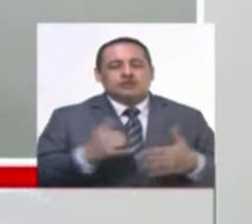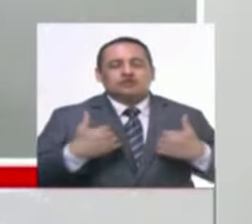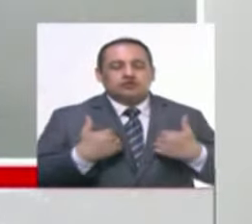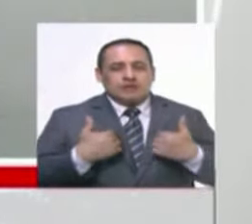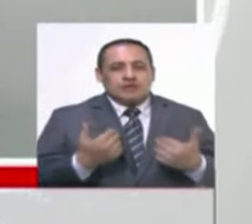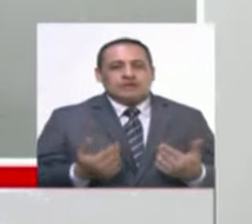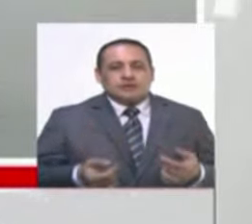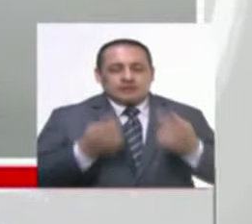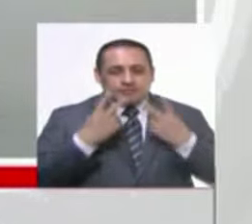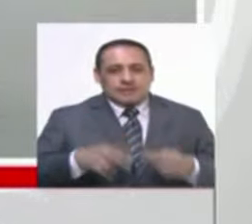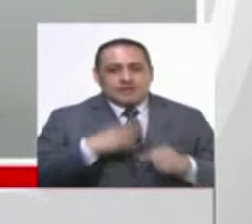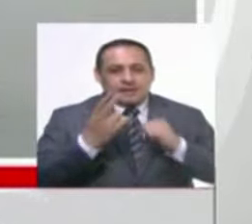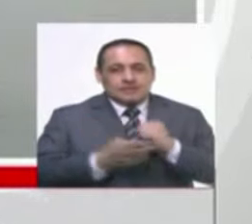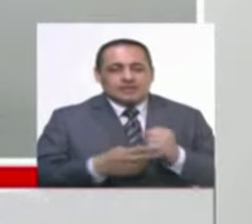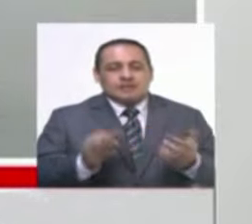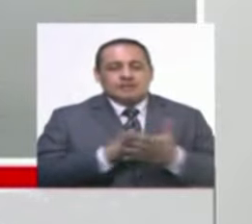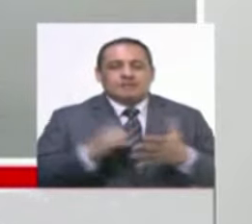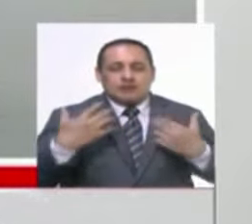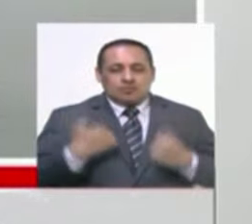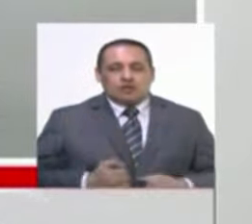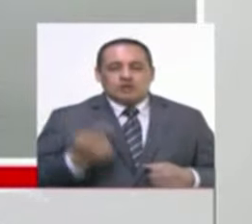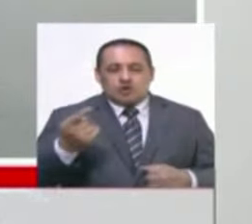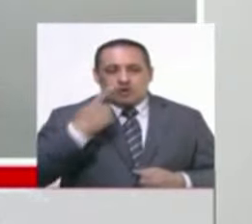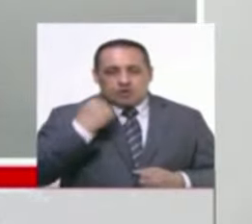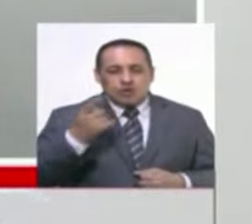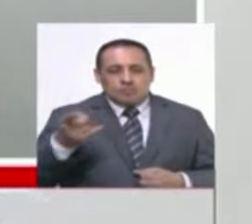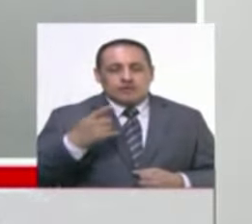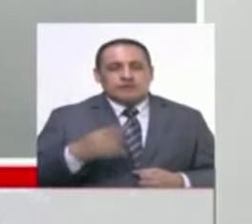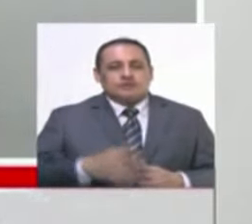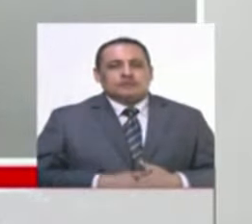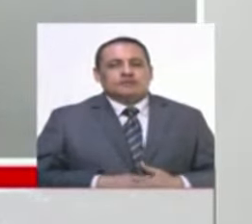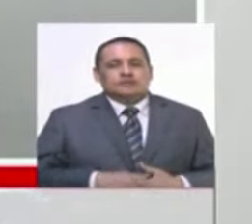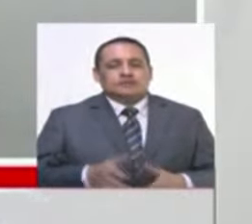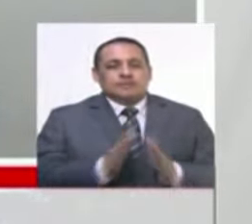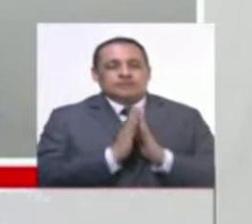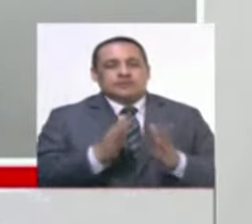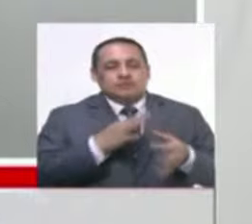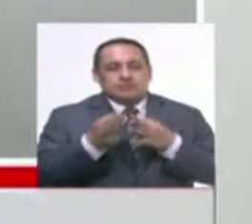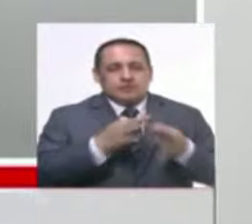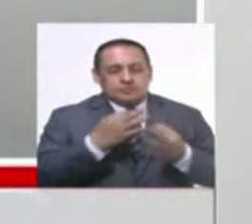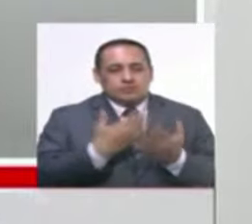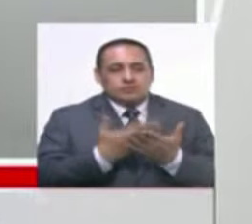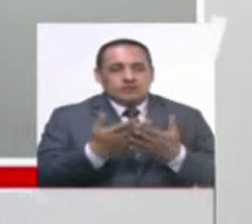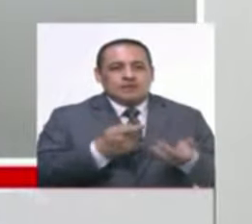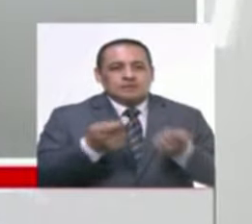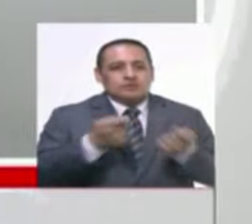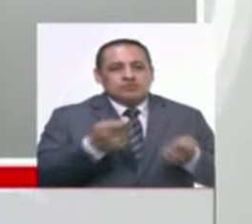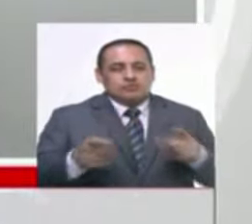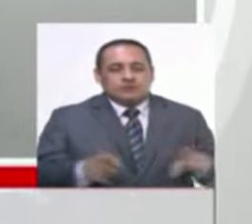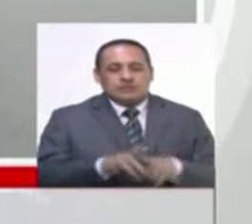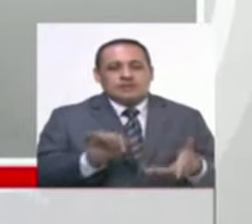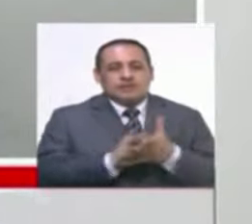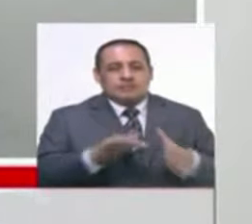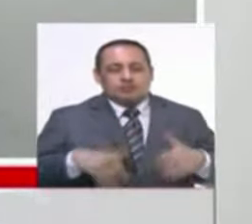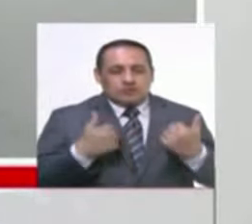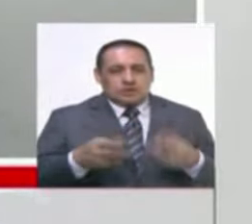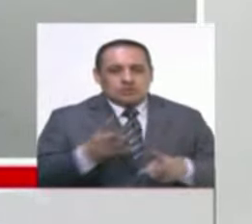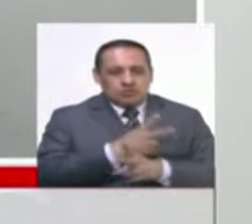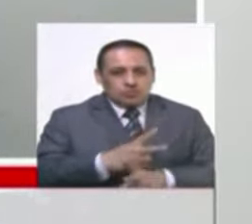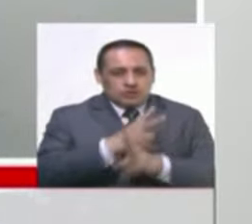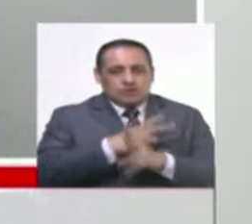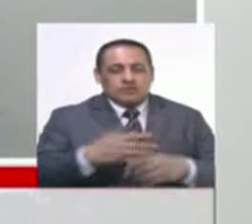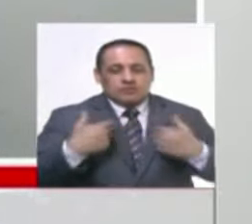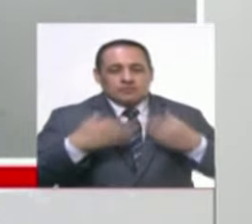tenga las garantías que mi abogado, el doctor Julio Rodríguez, está gestionando para poner en salvaguarda